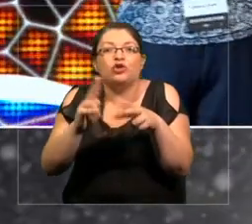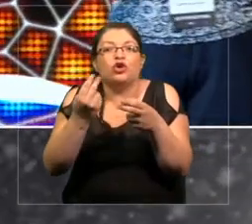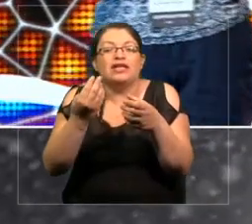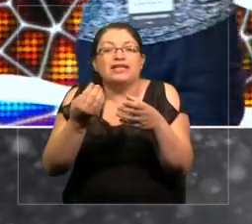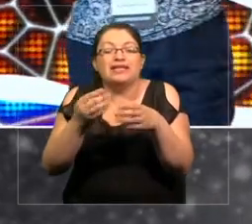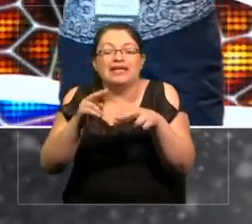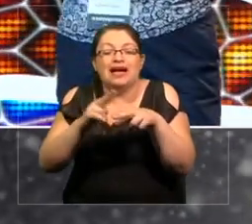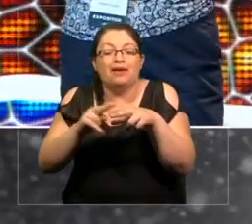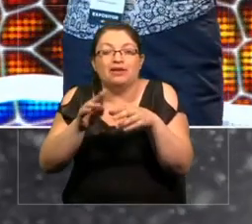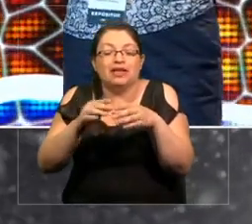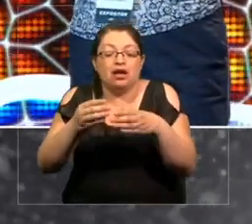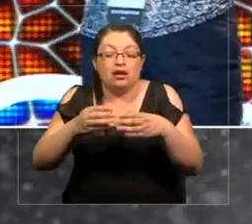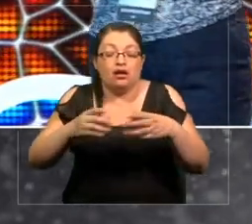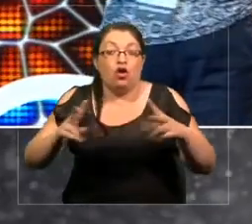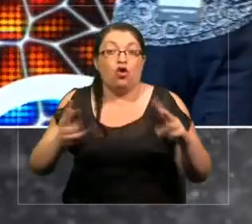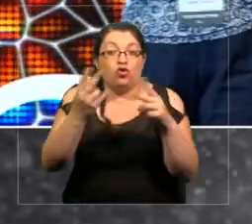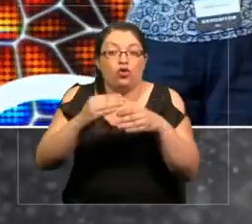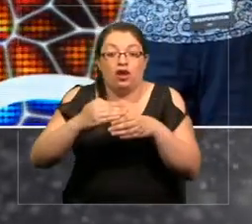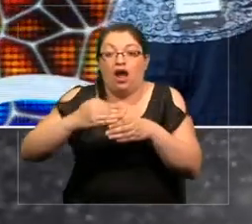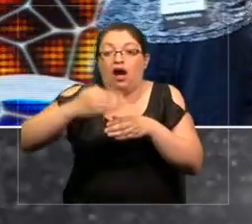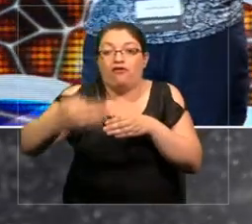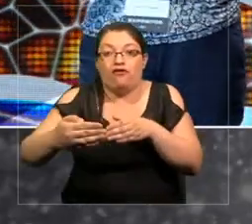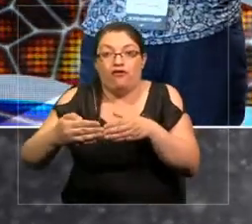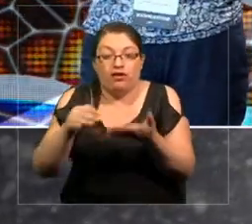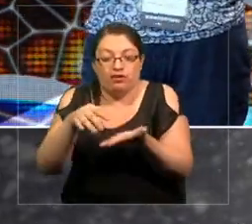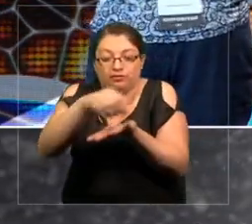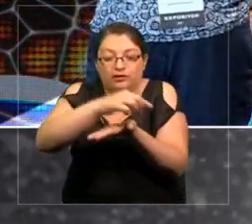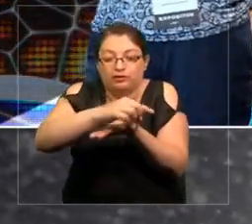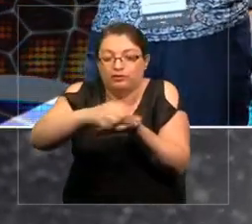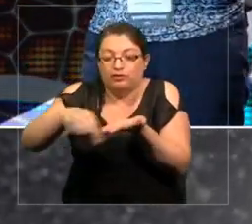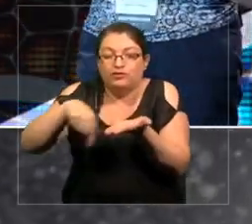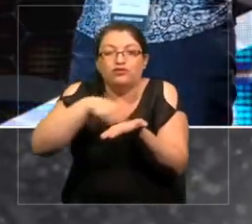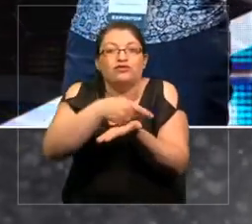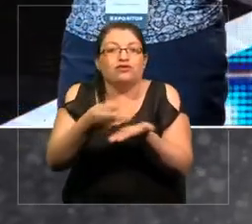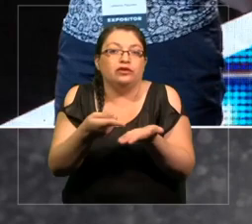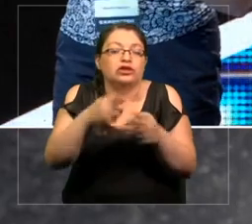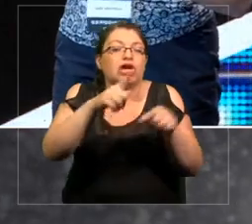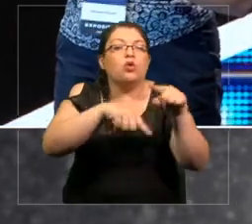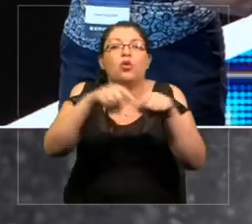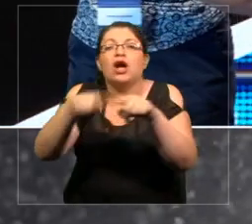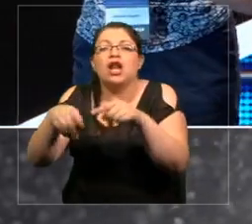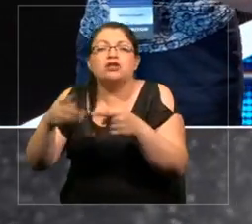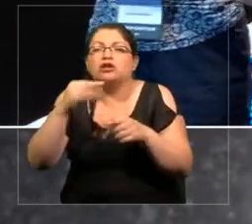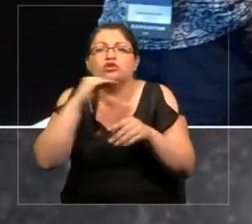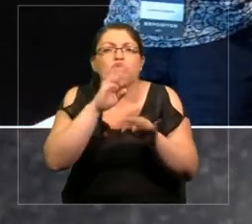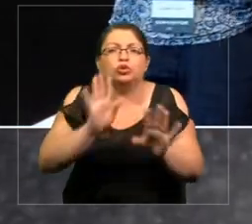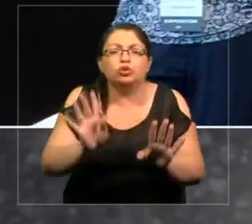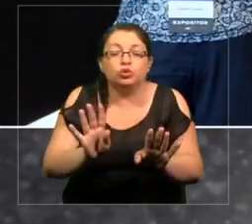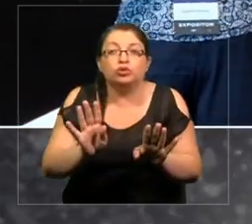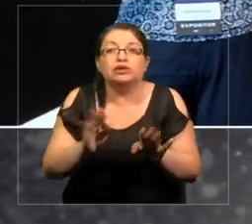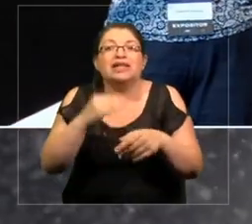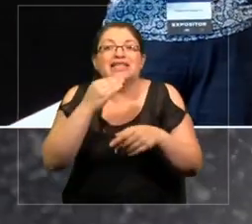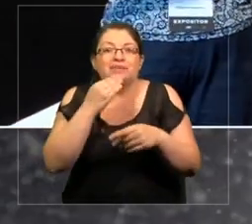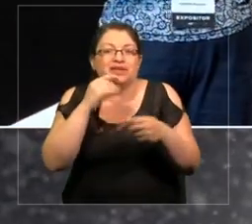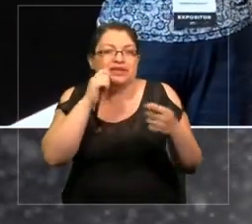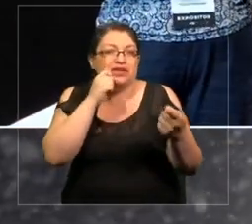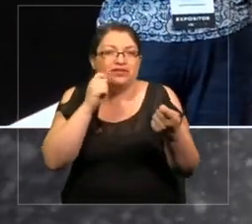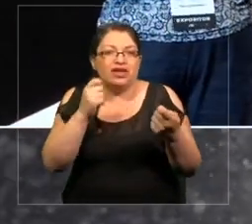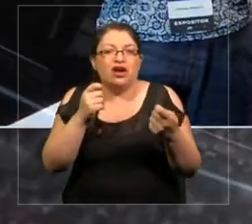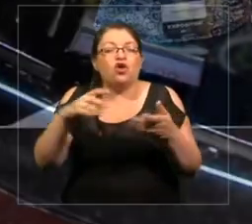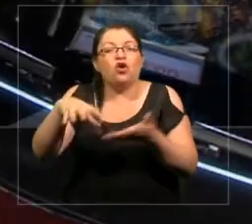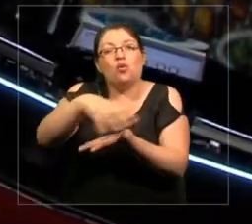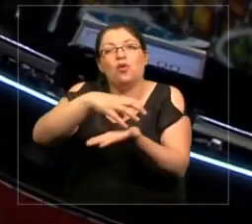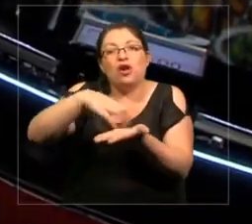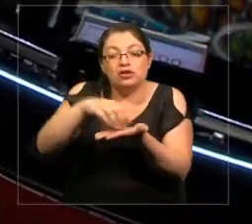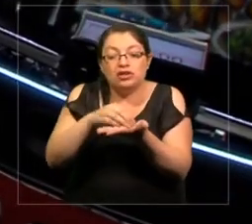en las periferias así que ahorrando el consumo de tierras en fin también es la ciudad vibrante o